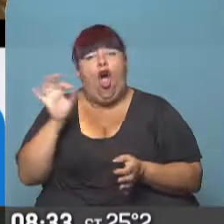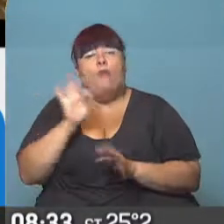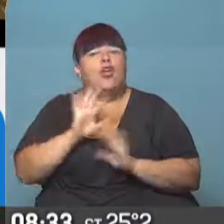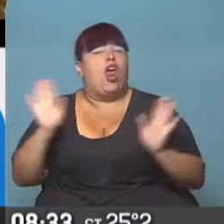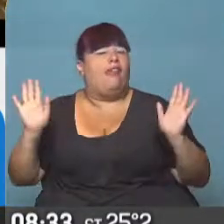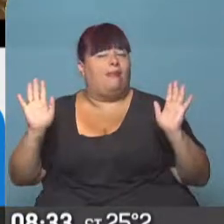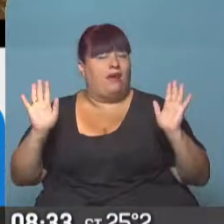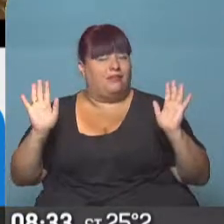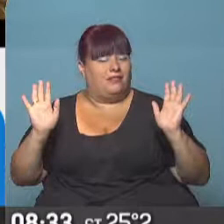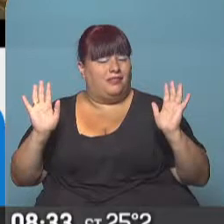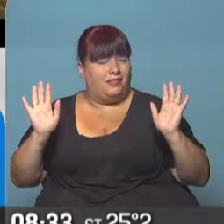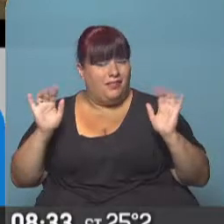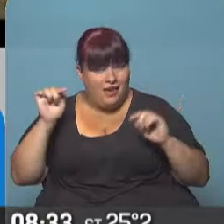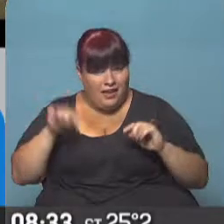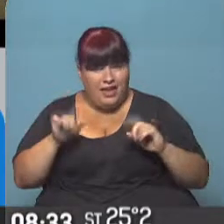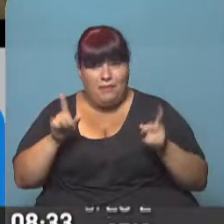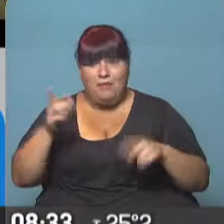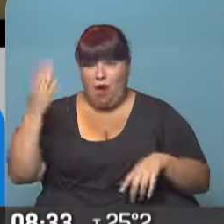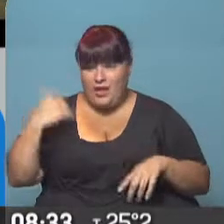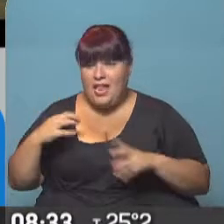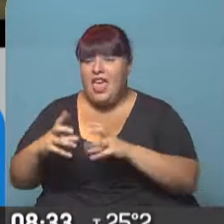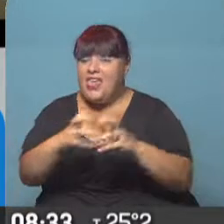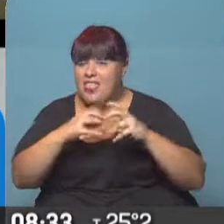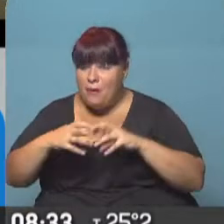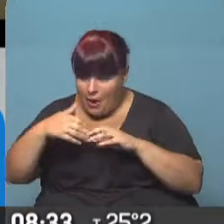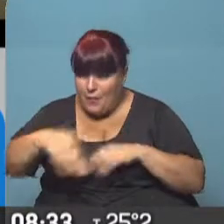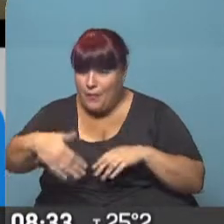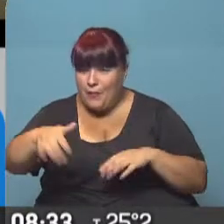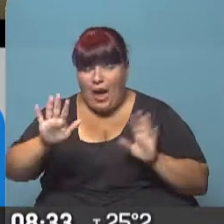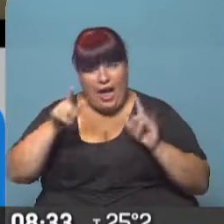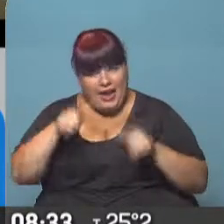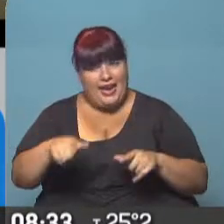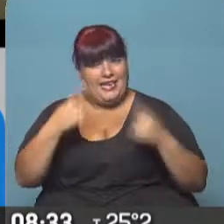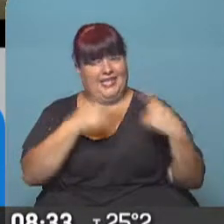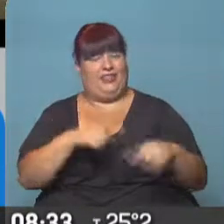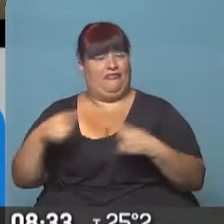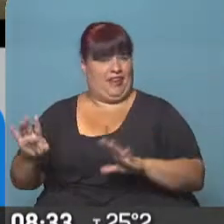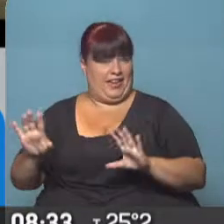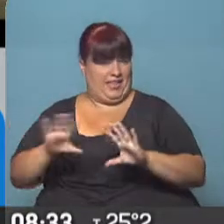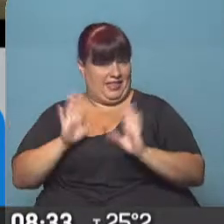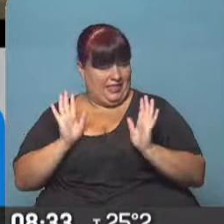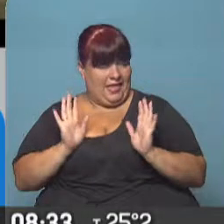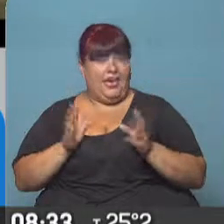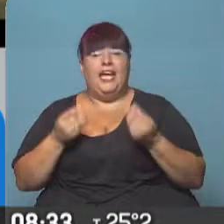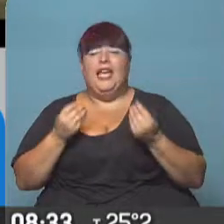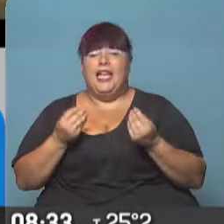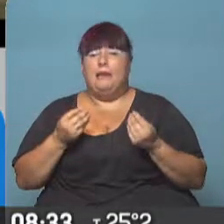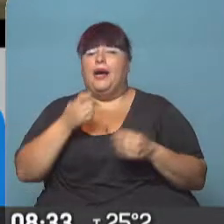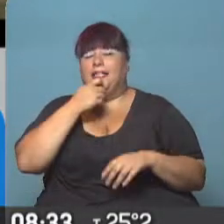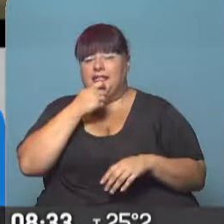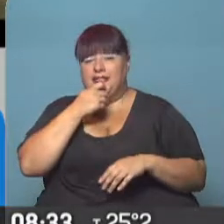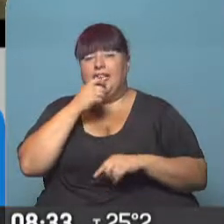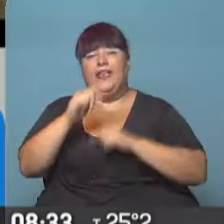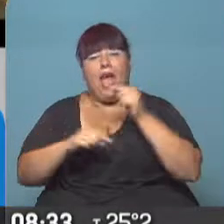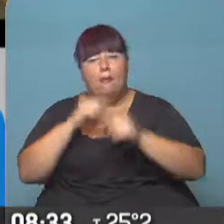nada más. Esto fue lo que se hizo ayer. El debate se va a dar. Esa es la gran diferencia en todo esto. ¿Qué va a pasar a medida que se